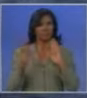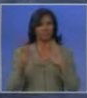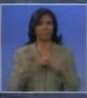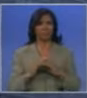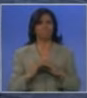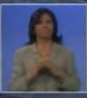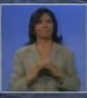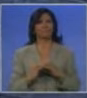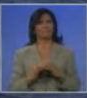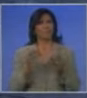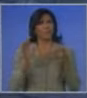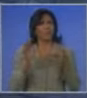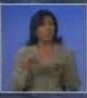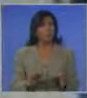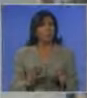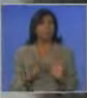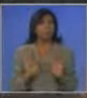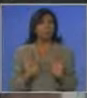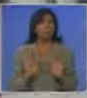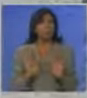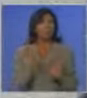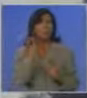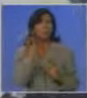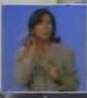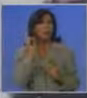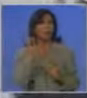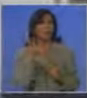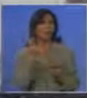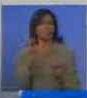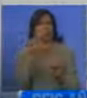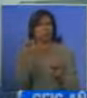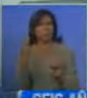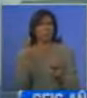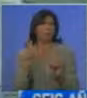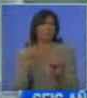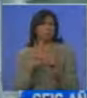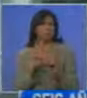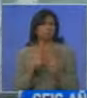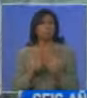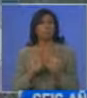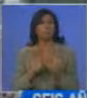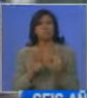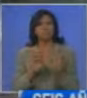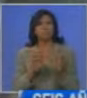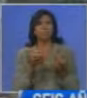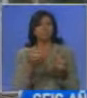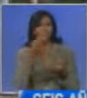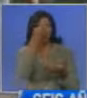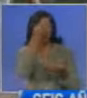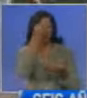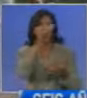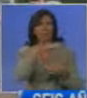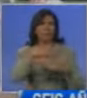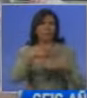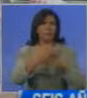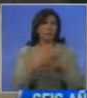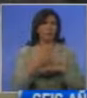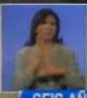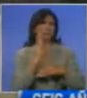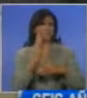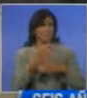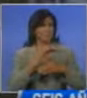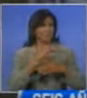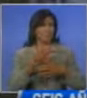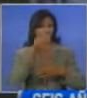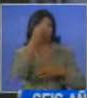El plagio ocurrió luego de dejarse engañar por dos señoras y un joven, a quienes conocieron en la sala de espera de consulta externa de la maternidad Enrique